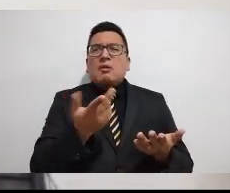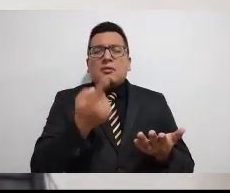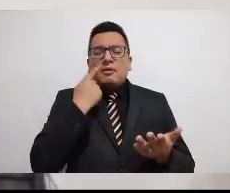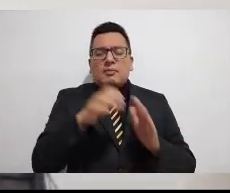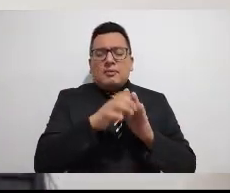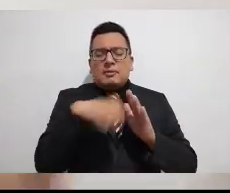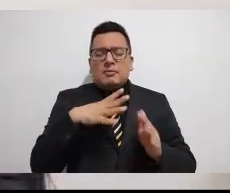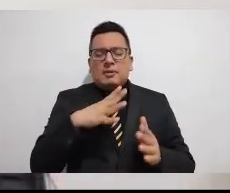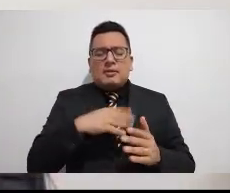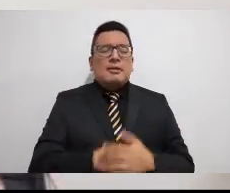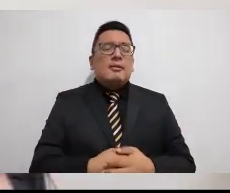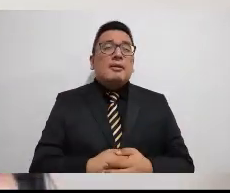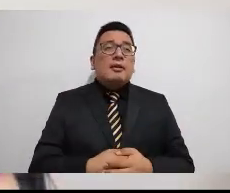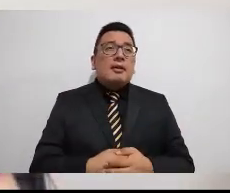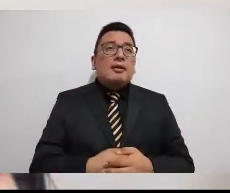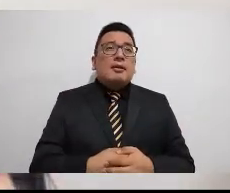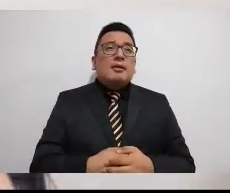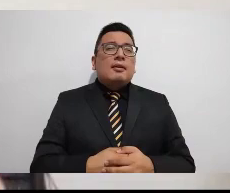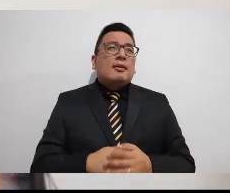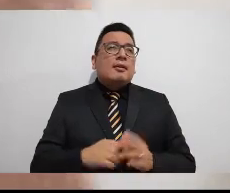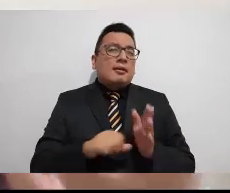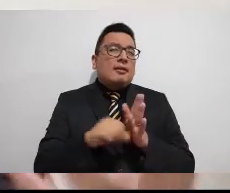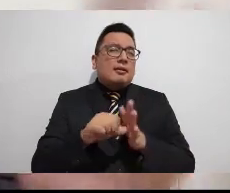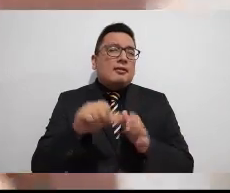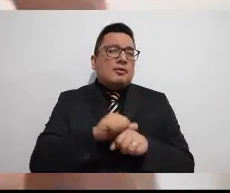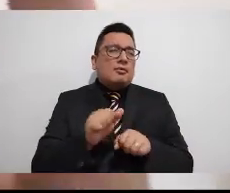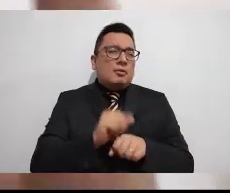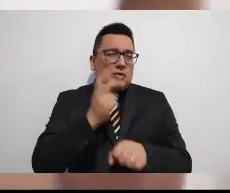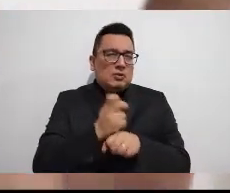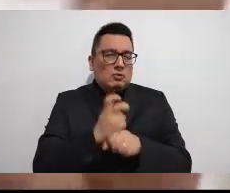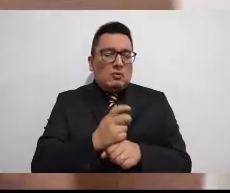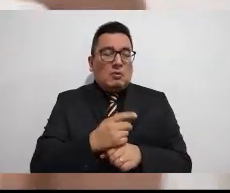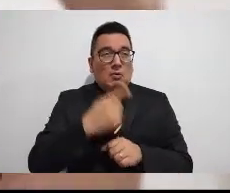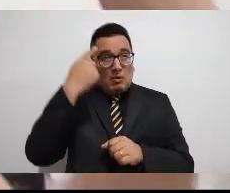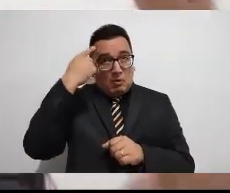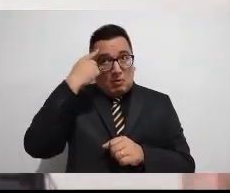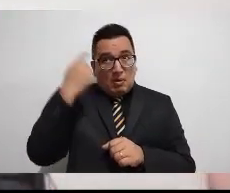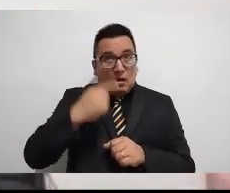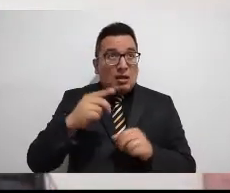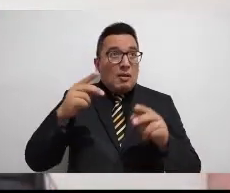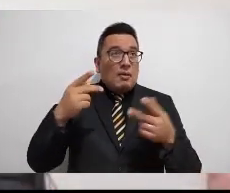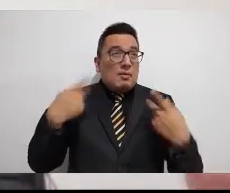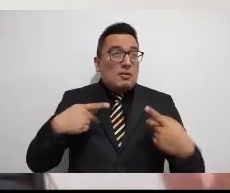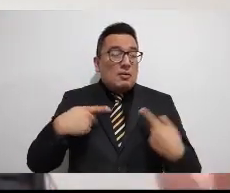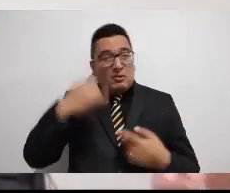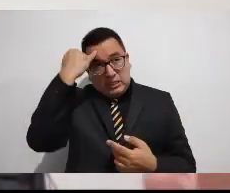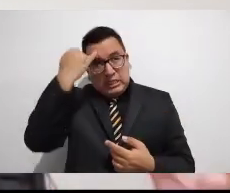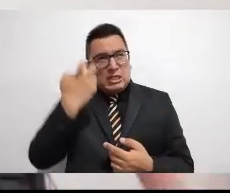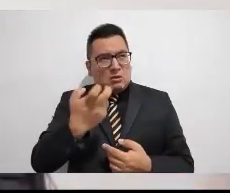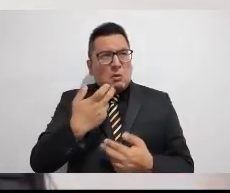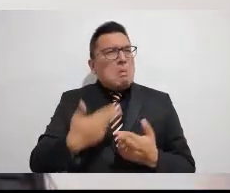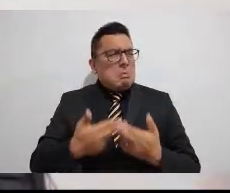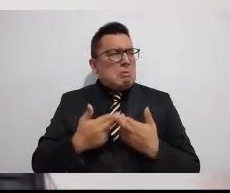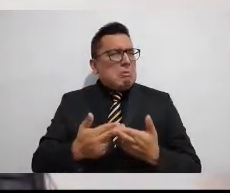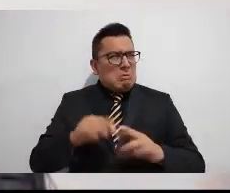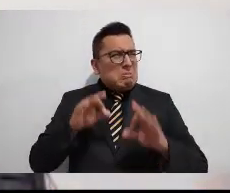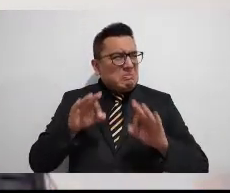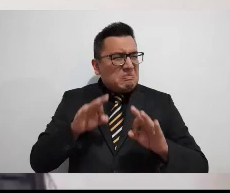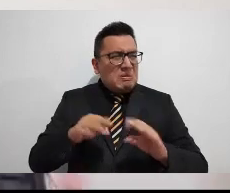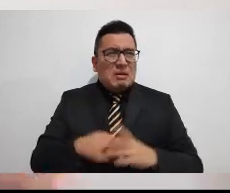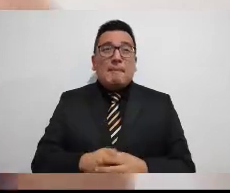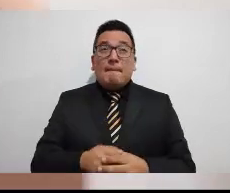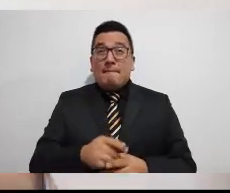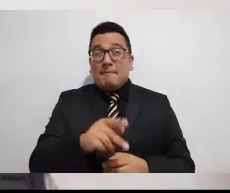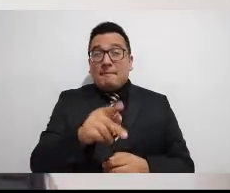segundo constitucional en materia de pueblos indígenas es muy robusto, o sea, es muy abierto, es un gran paraguas para proteger los derechos de los pueblos y comunidades